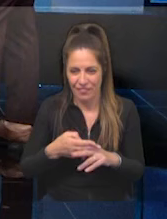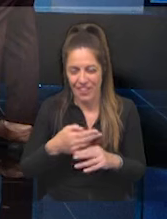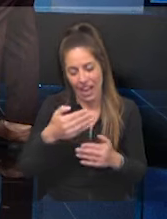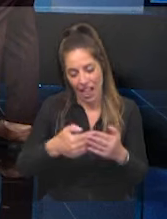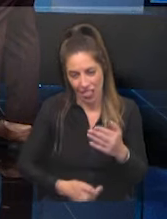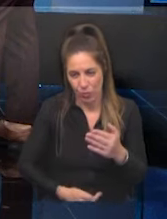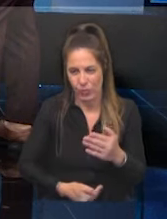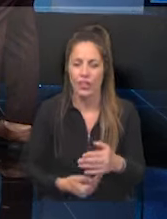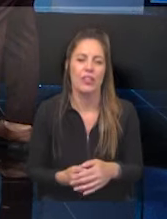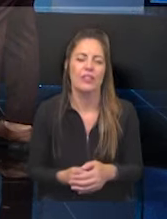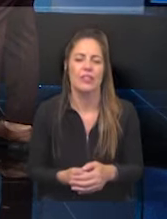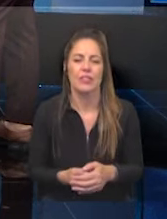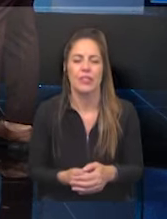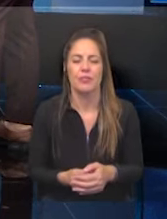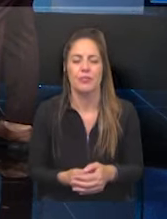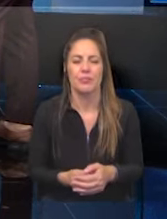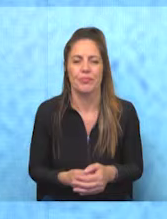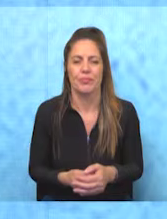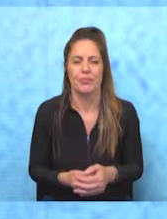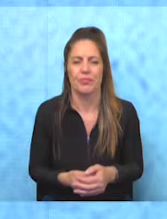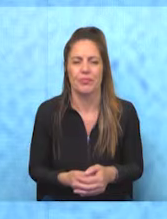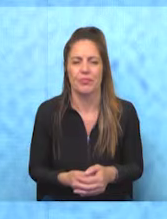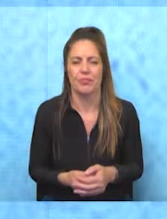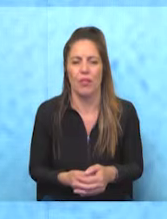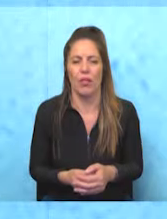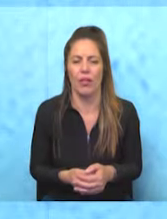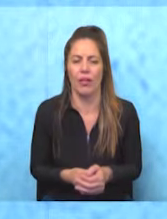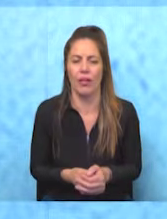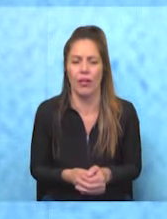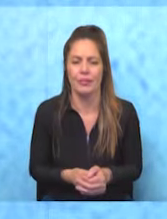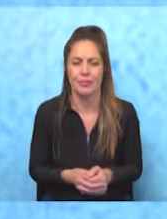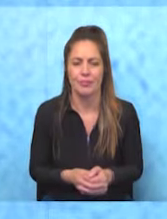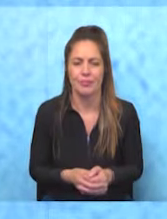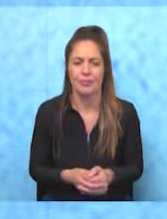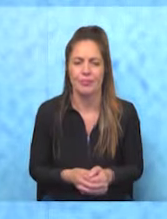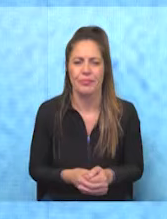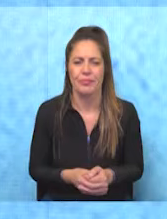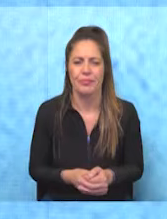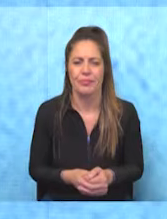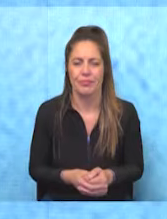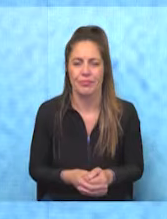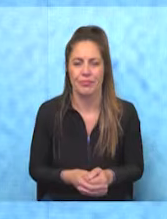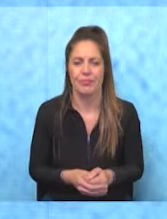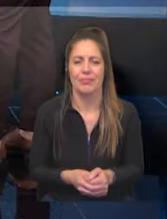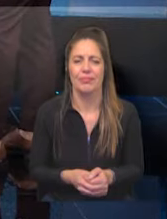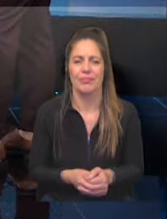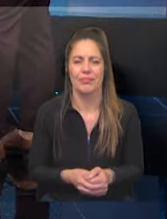sorgan goran goran boran borgan borgan Shan